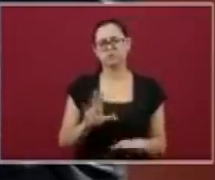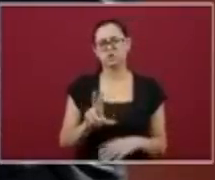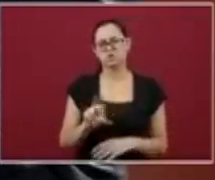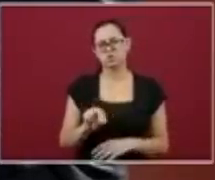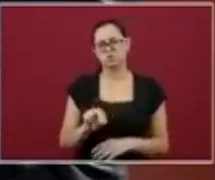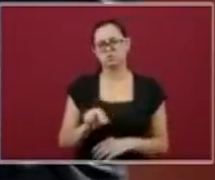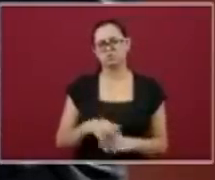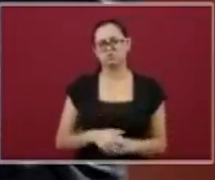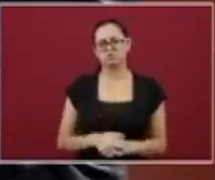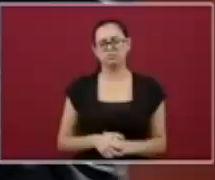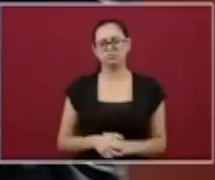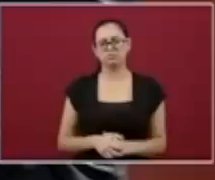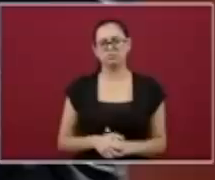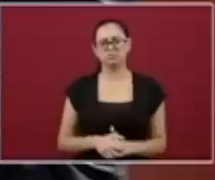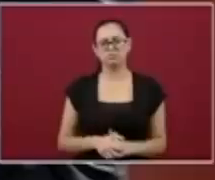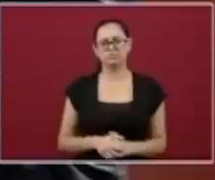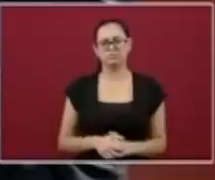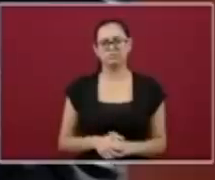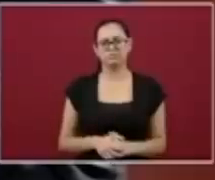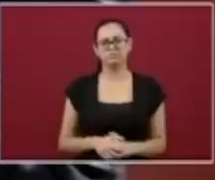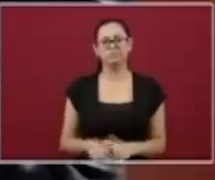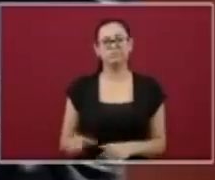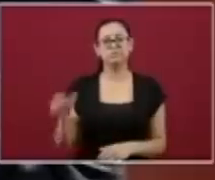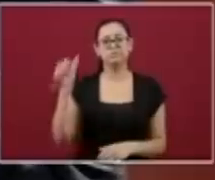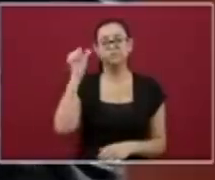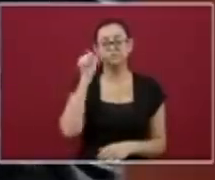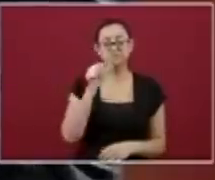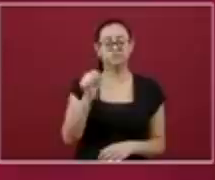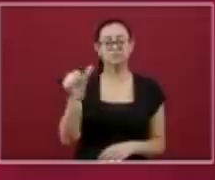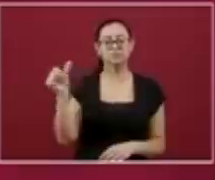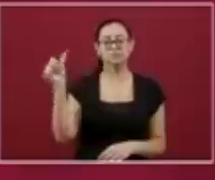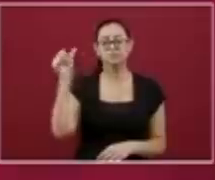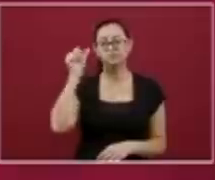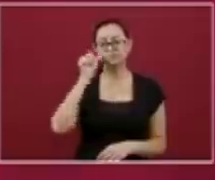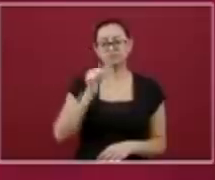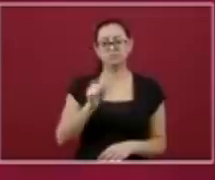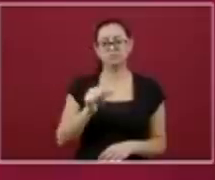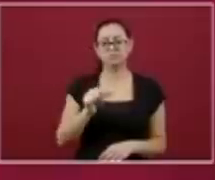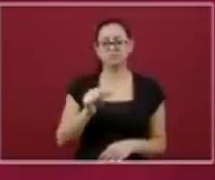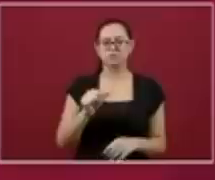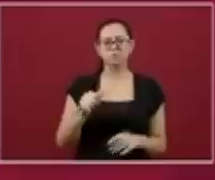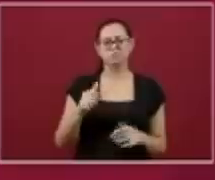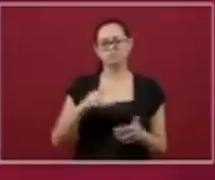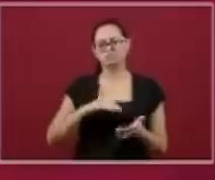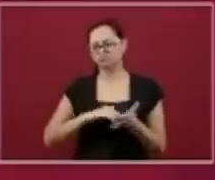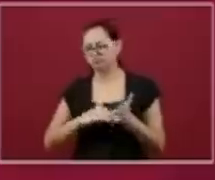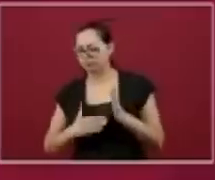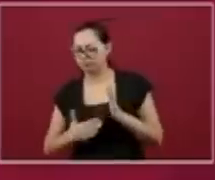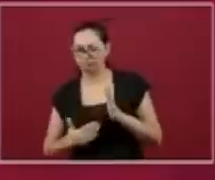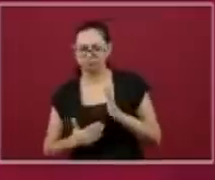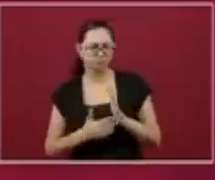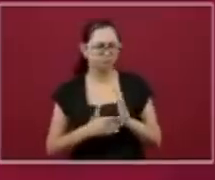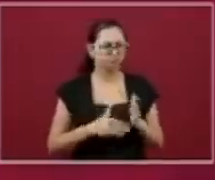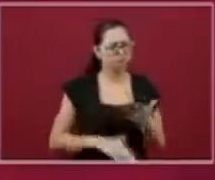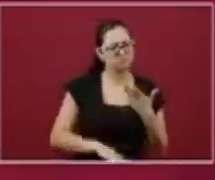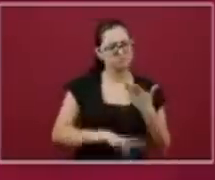Vamos siempre a darle la vuelta a la